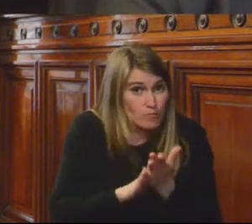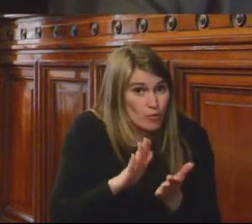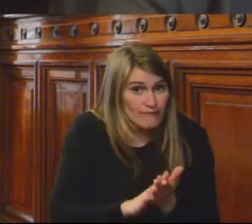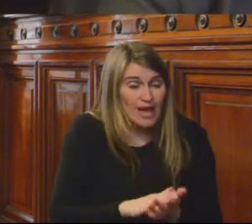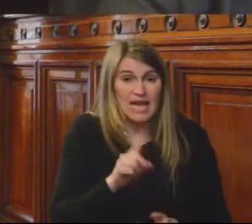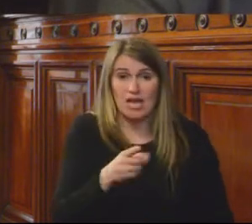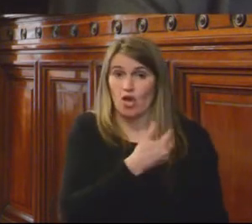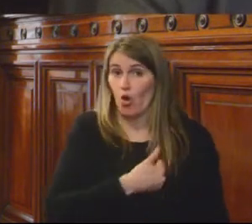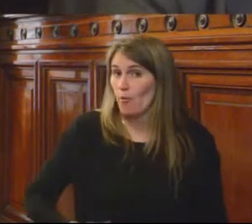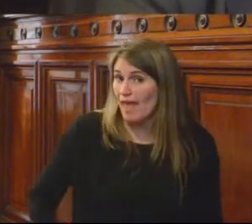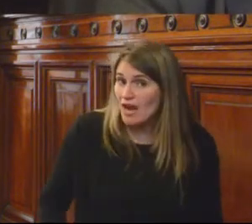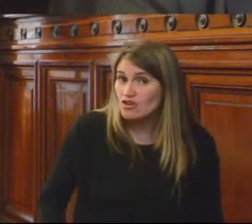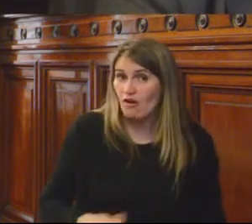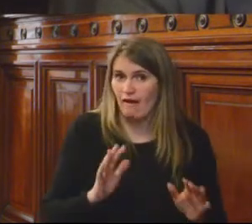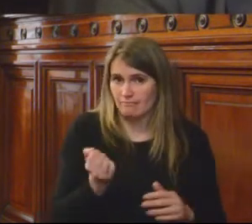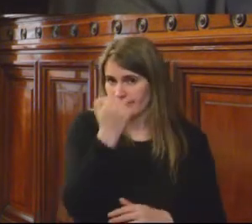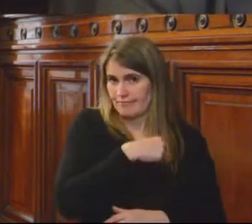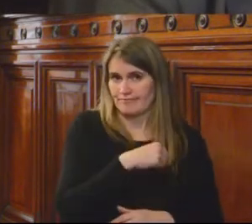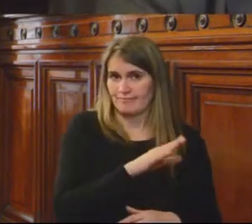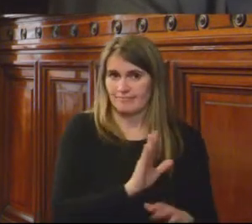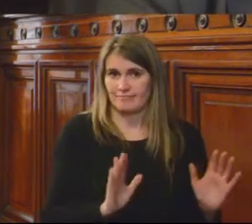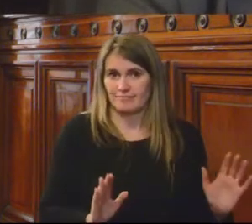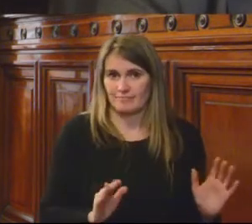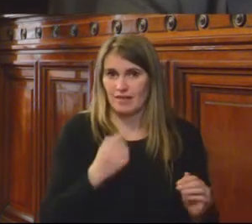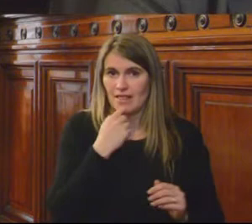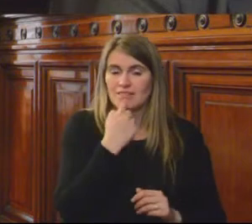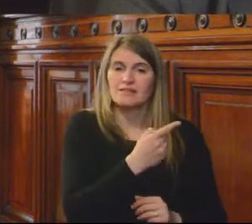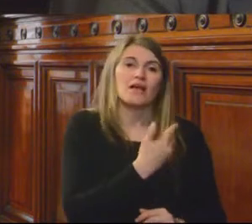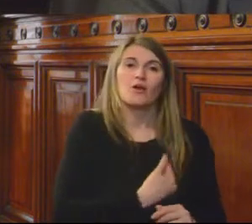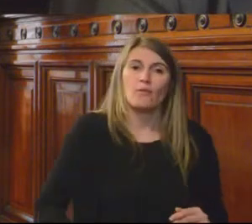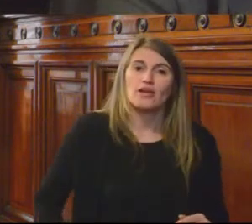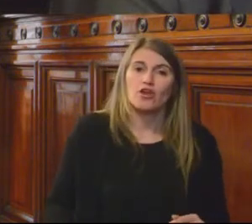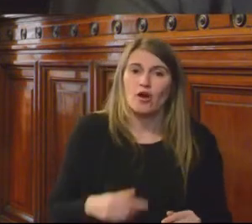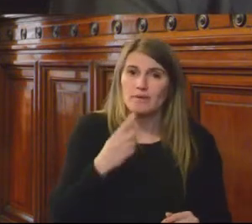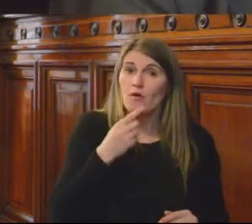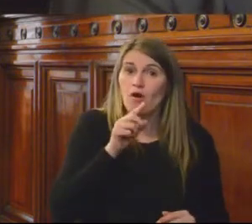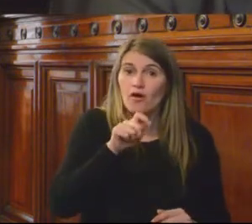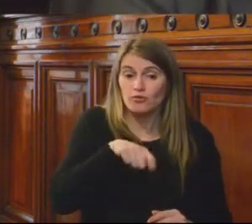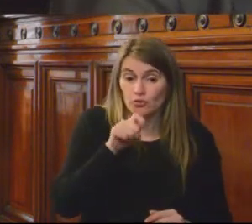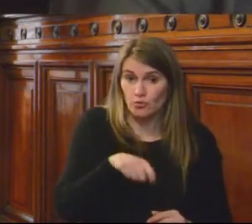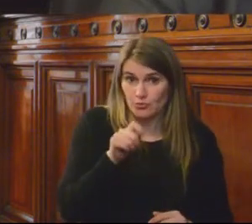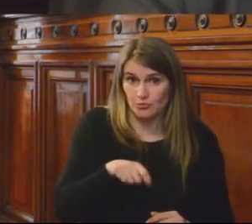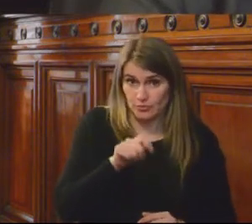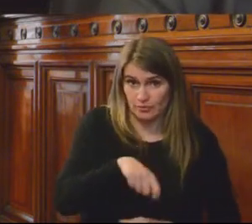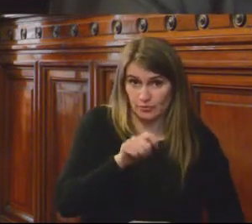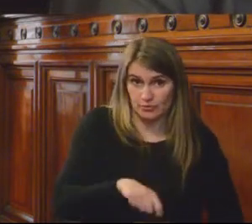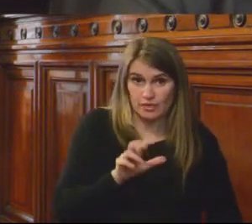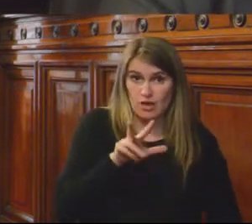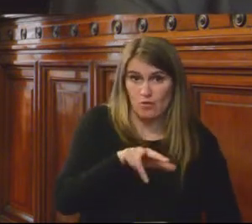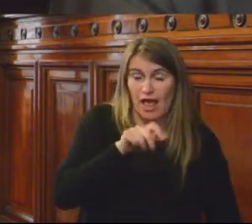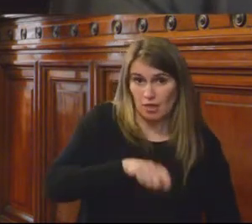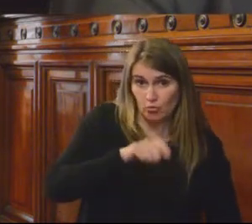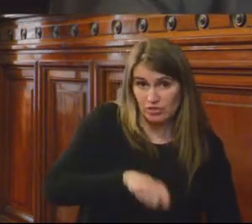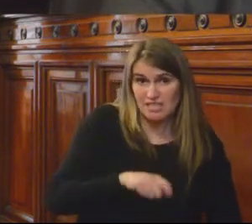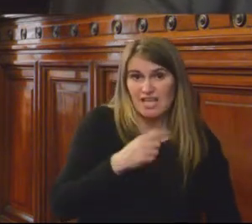este tema no se ha hecho caso ni siquiera a sí mismo. Cuando uno revisa las sentencias del Tribunal Supremo de Justicia sobre cómo debe manejarse la justicia